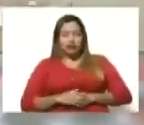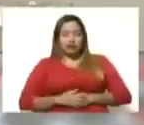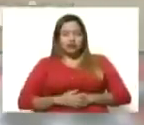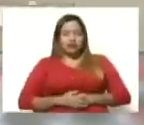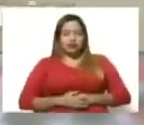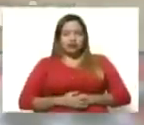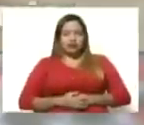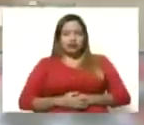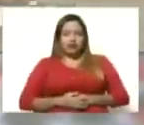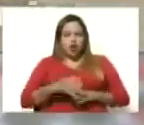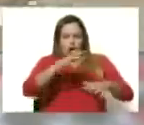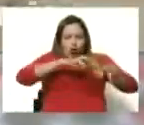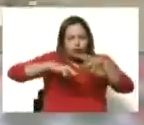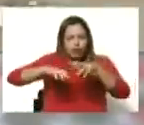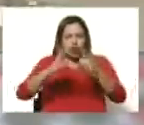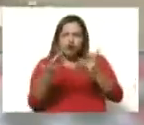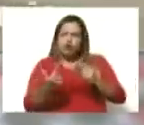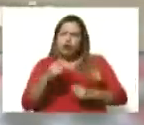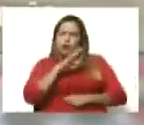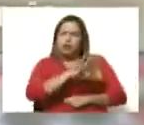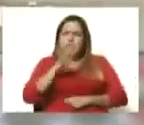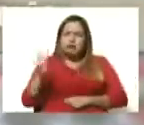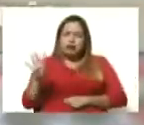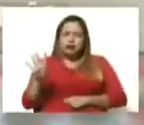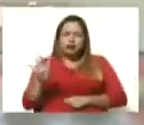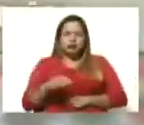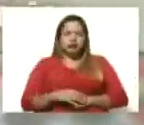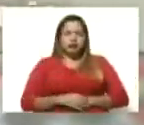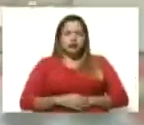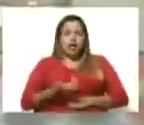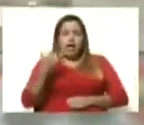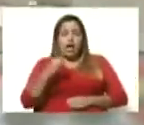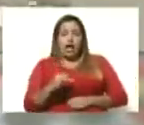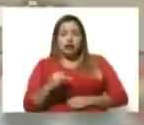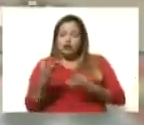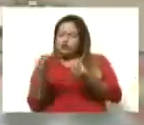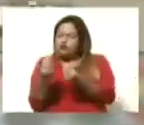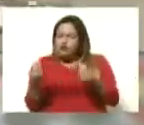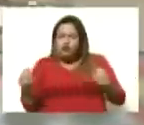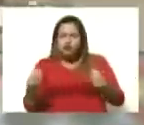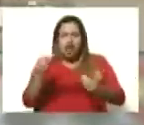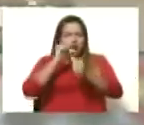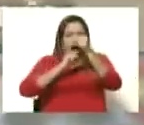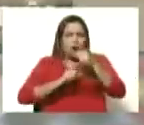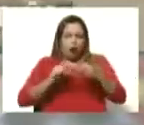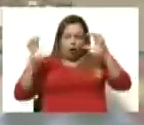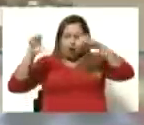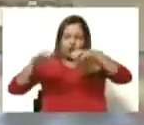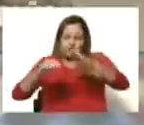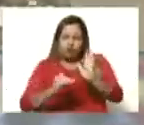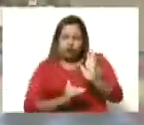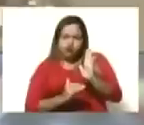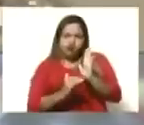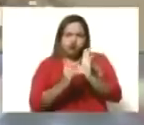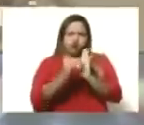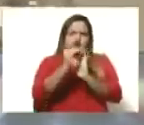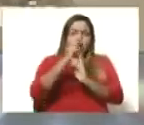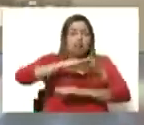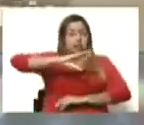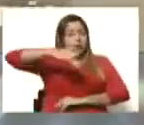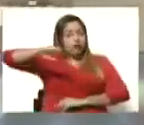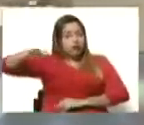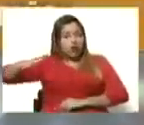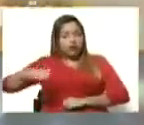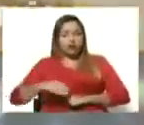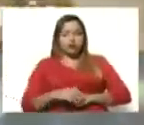Vamos por la onda tropical 44. Ha habido una gran acumulación de agua, saturación de agua de las montañas.